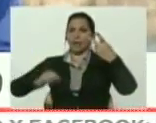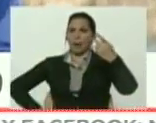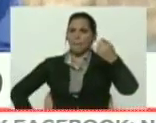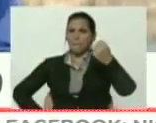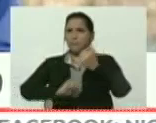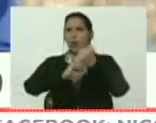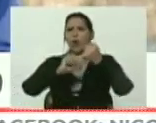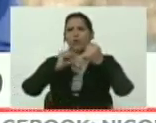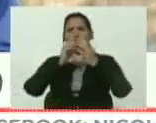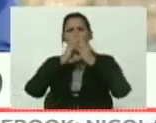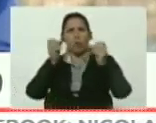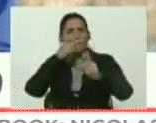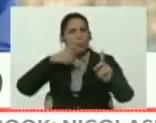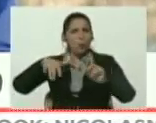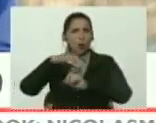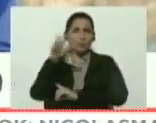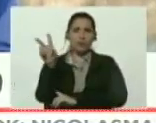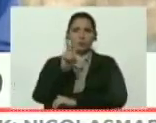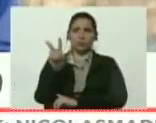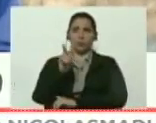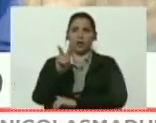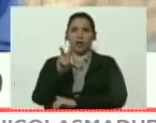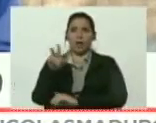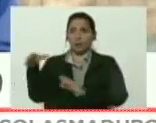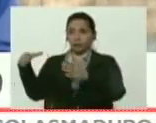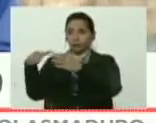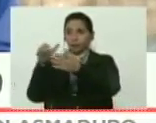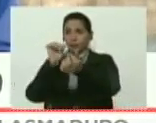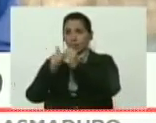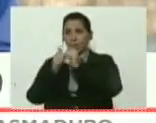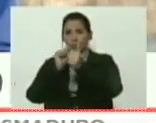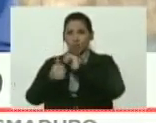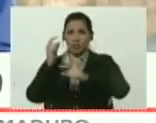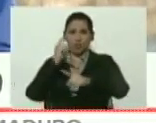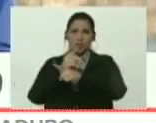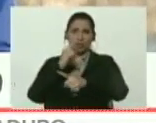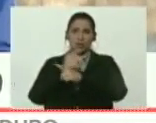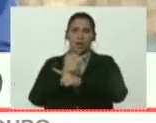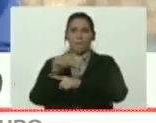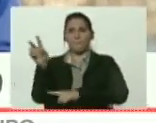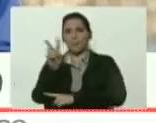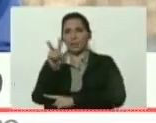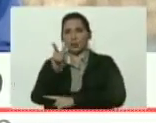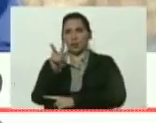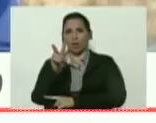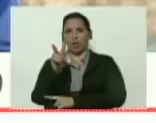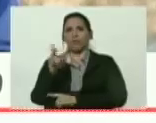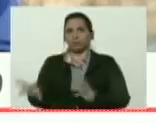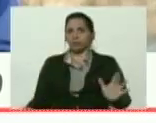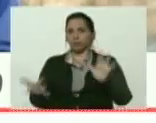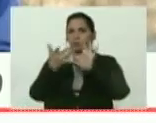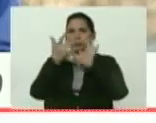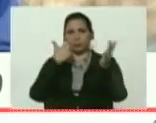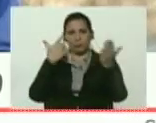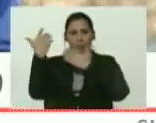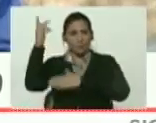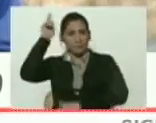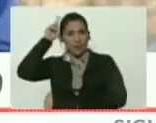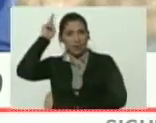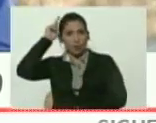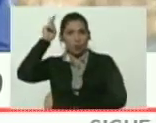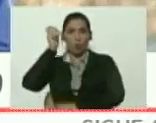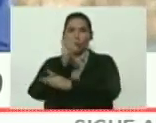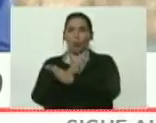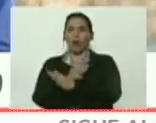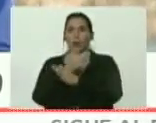de todo el pueblo de Venezuela a su delegación de deportistas y atletas. ¡Adelante, Lima, Perú, en los